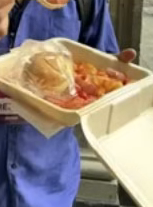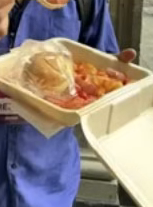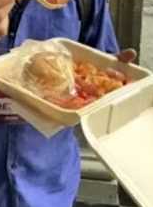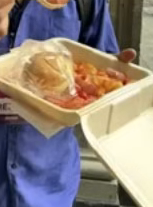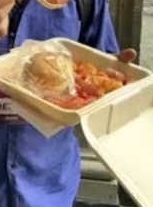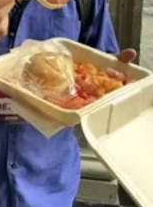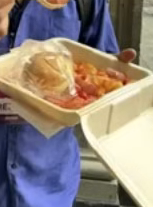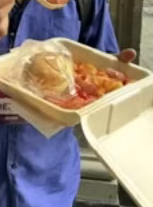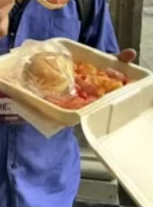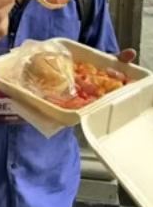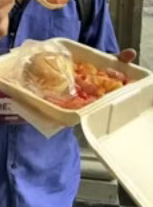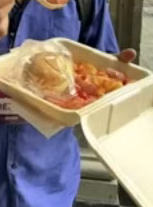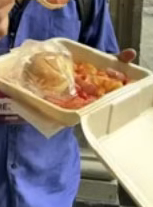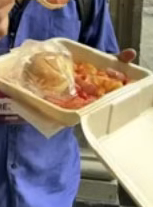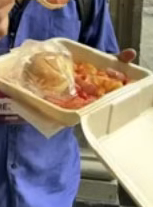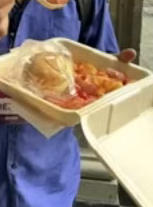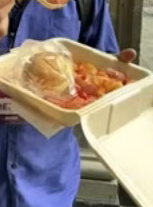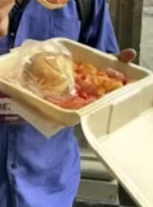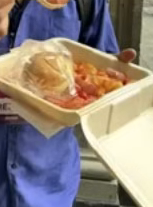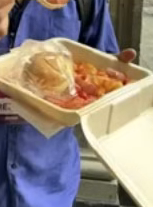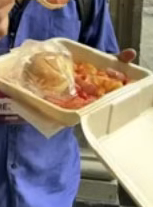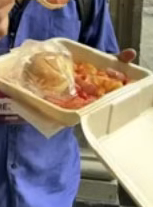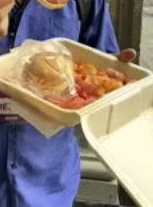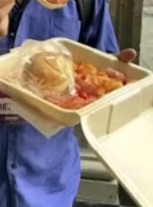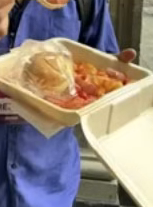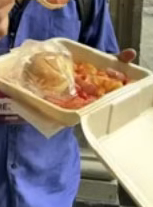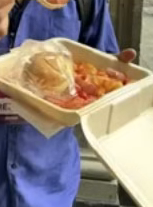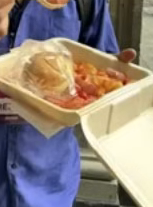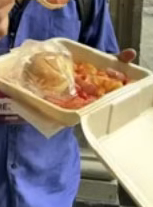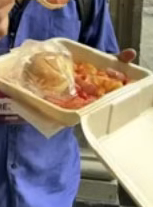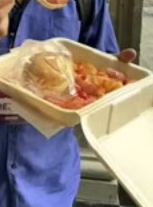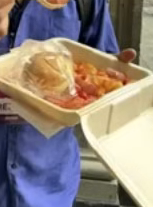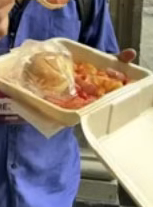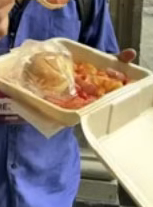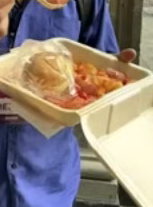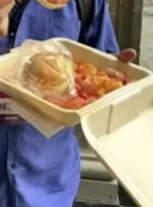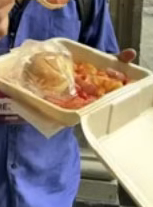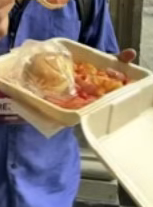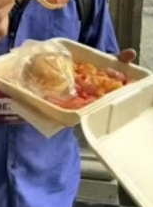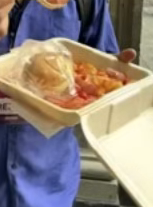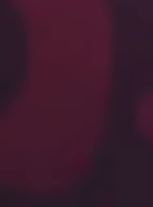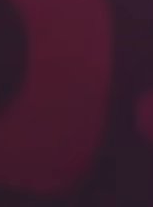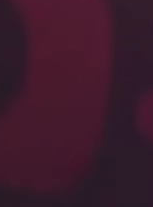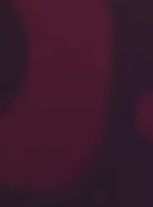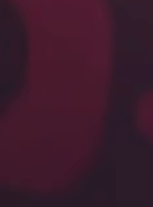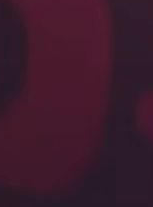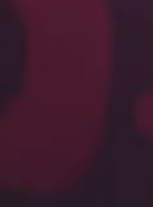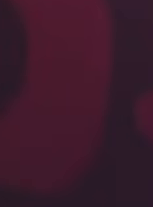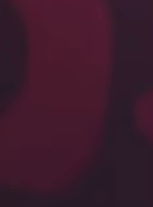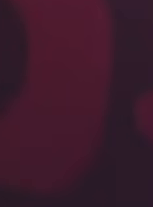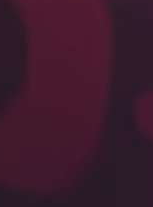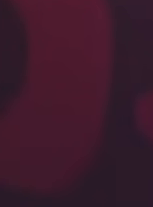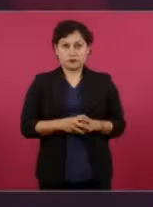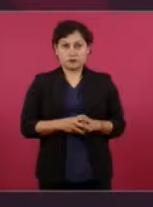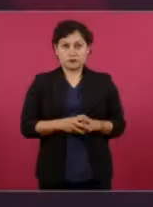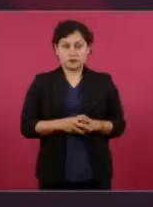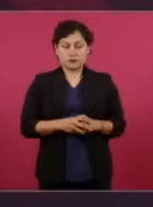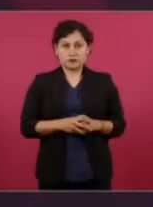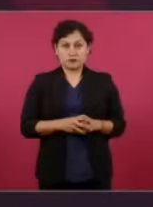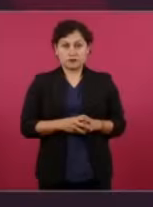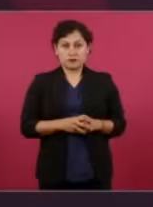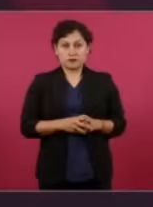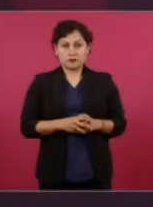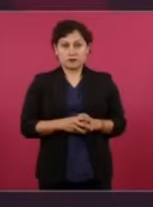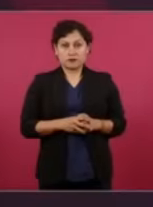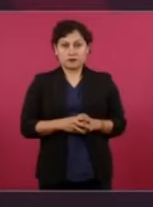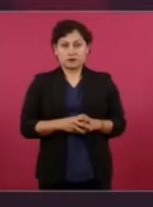Aguilar Camín no le estaría mentando a la madre o insultando al presidente.